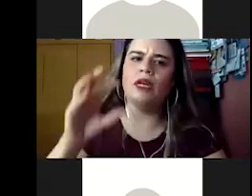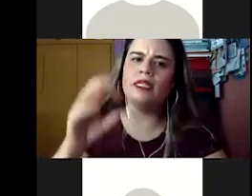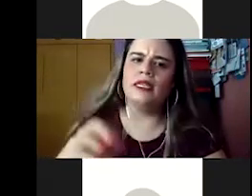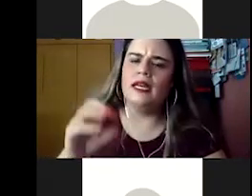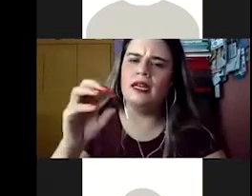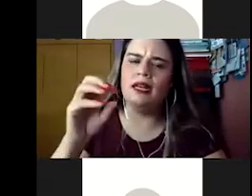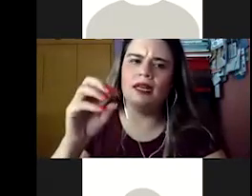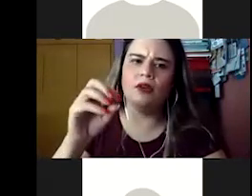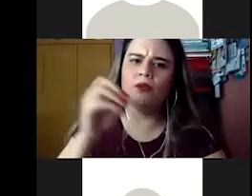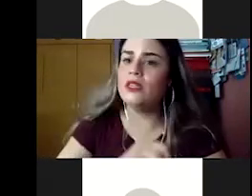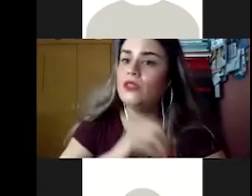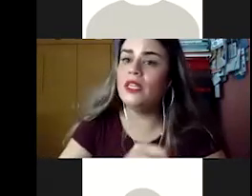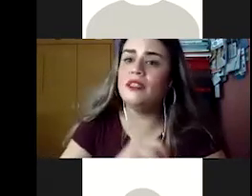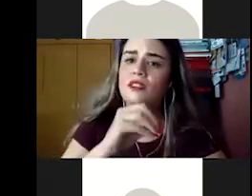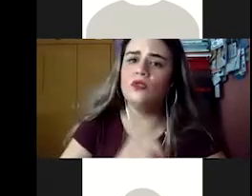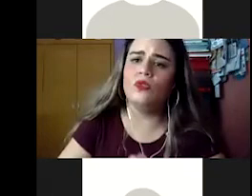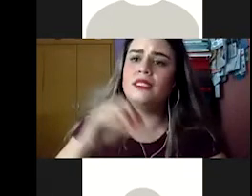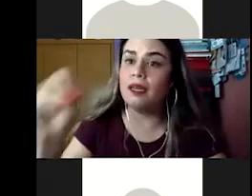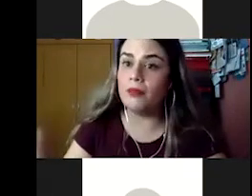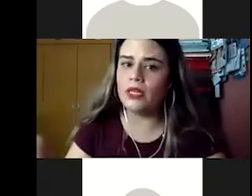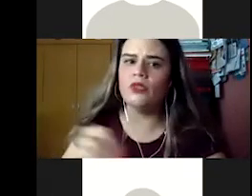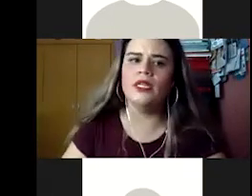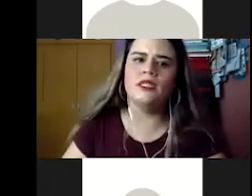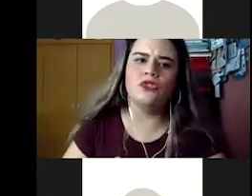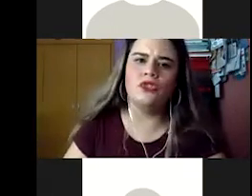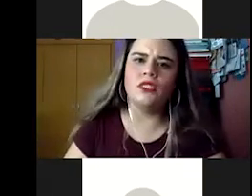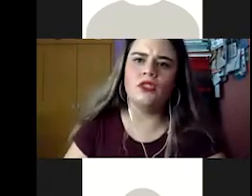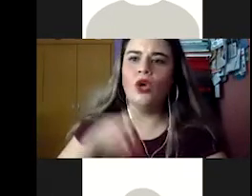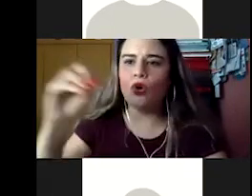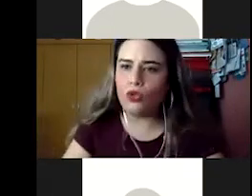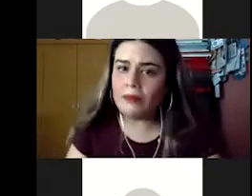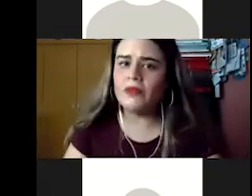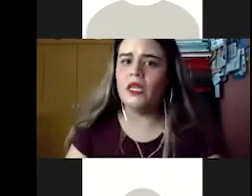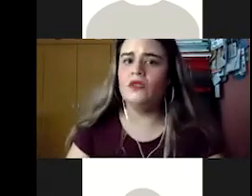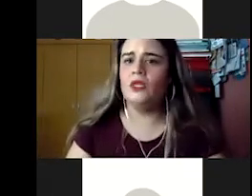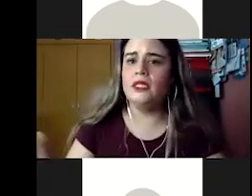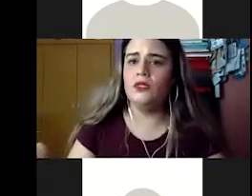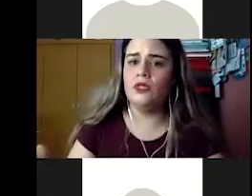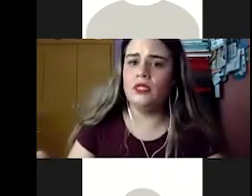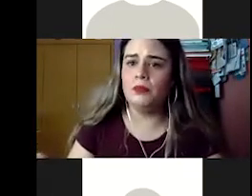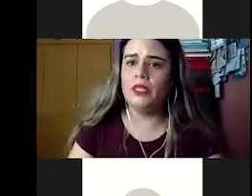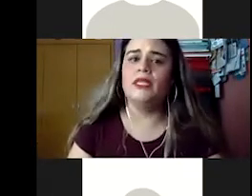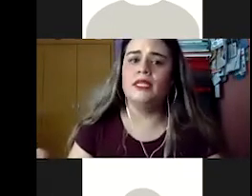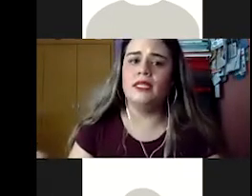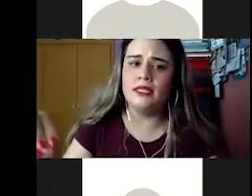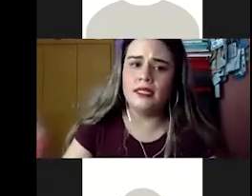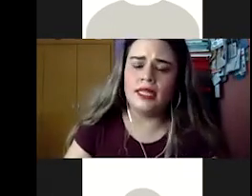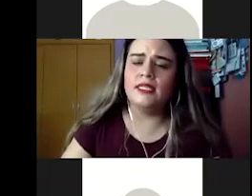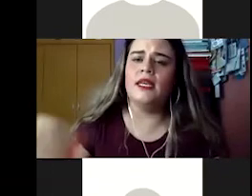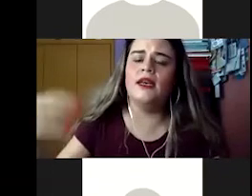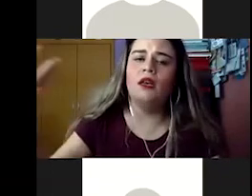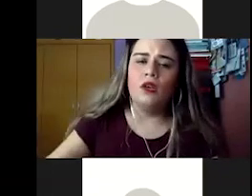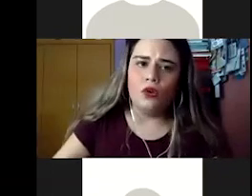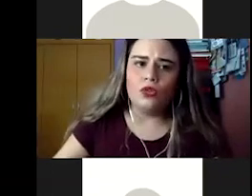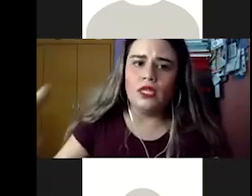vez la convocatoria de estas consultas llega a pocas organizaciones o solamente a las organizaciones que pueden hacer esta